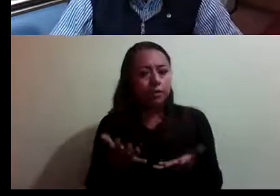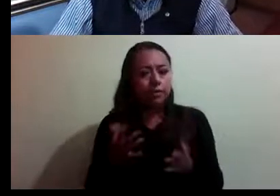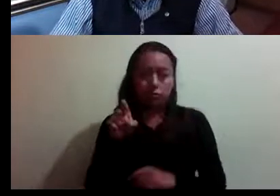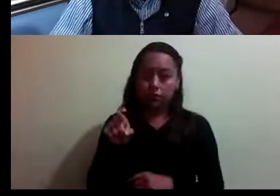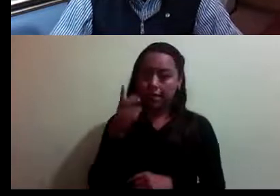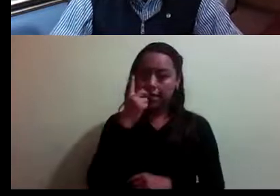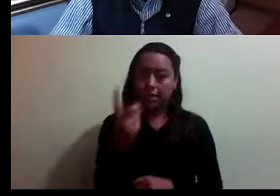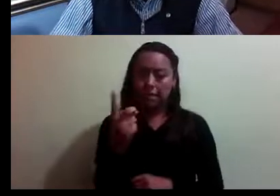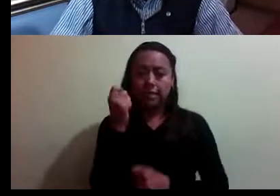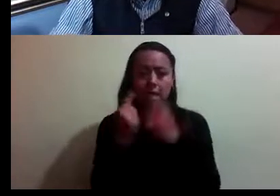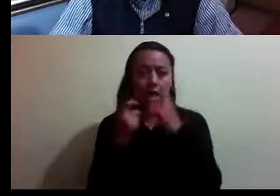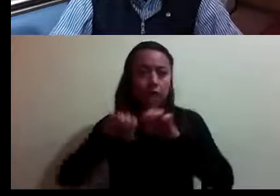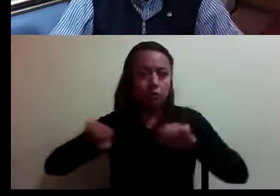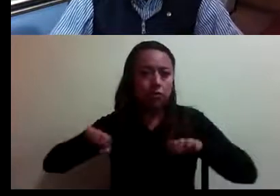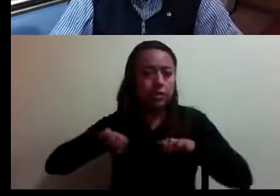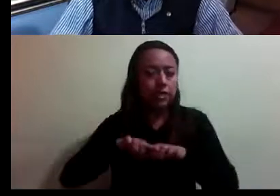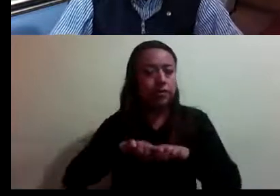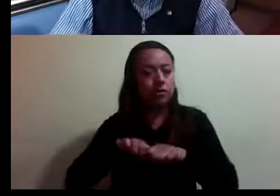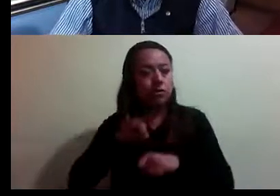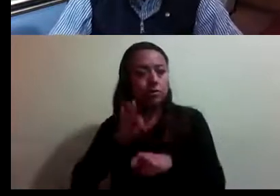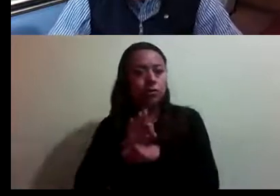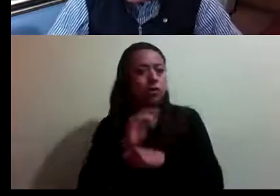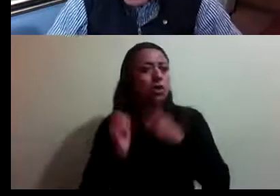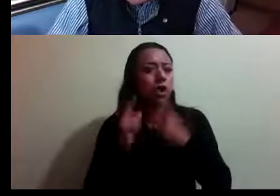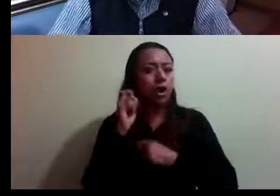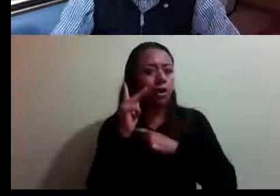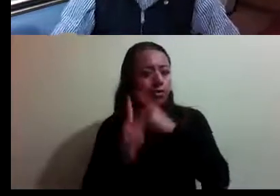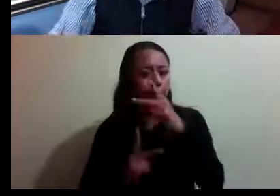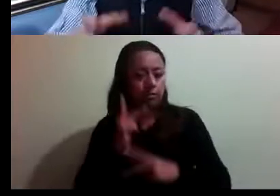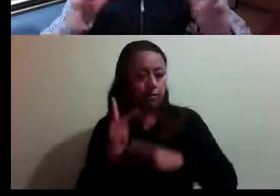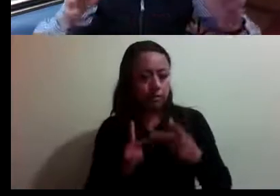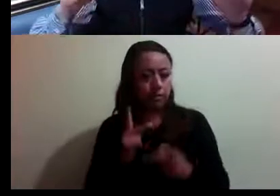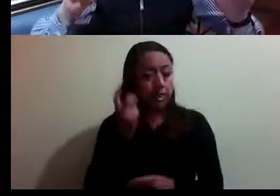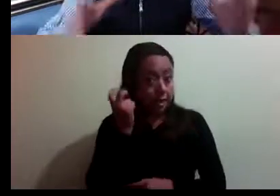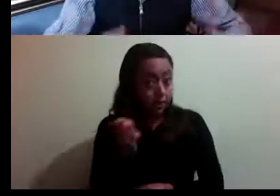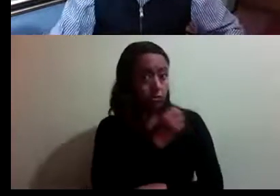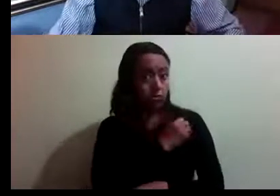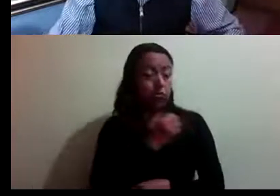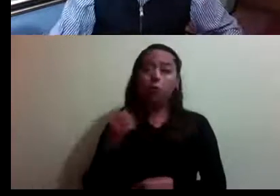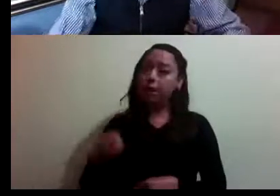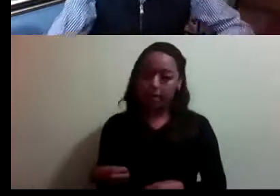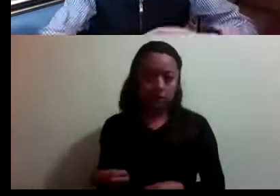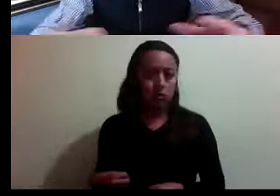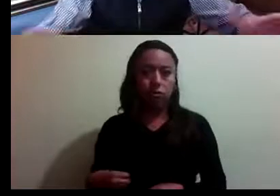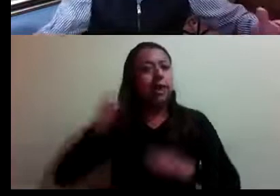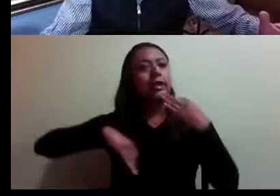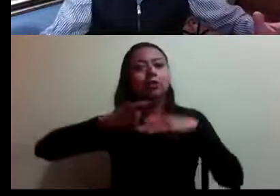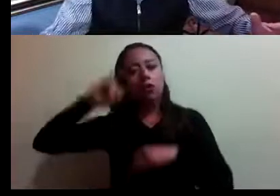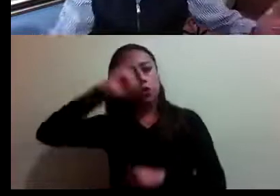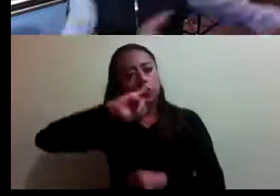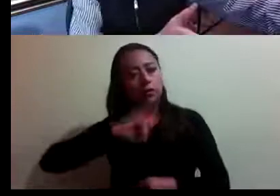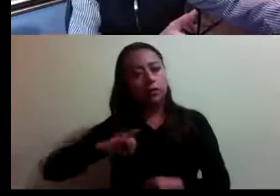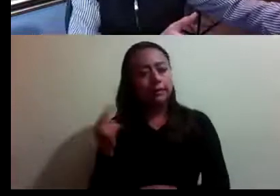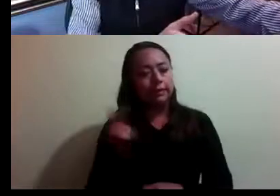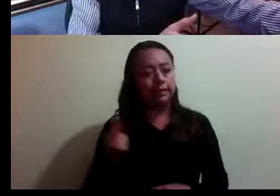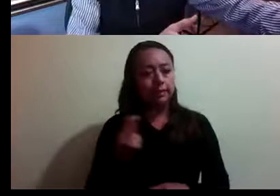de protección algunas prestaciones, y esas no son prestaciones, esa es una obligación patronal tener todos los equipos de protección, no es